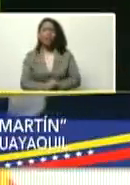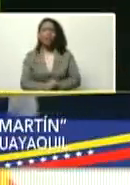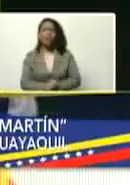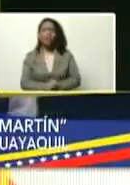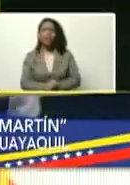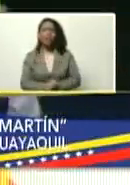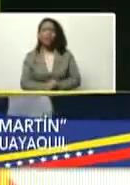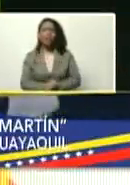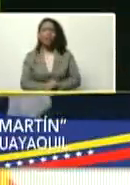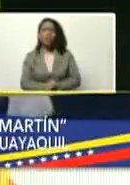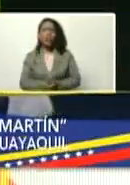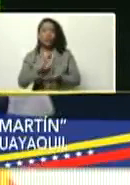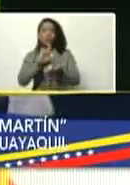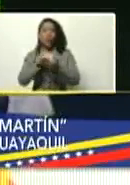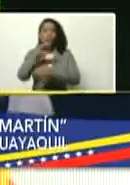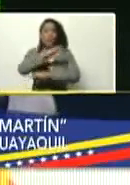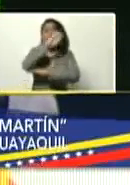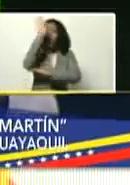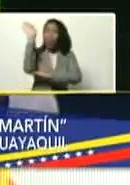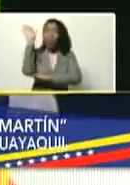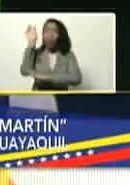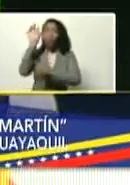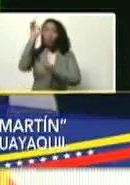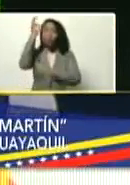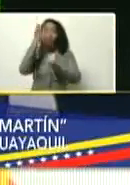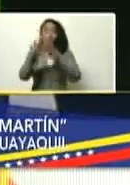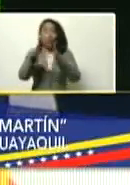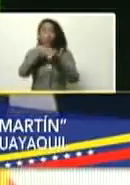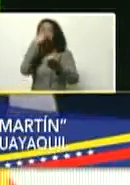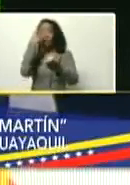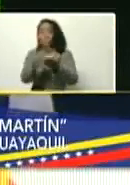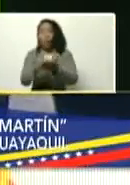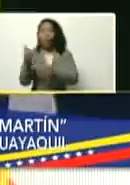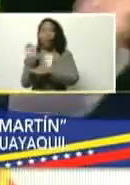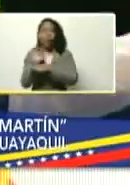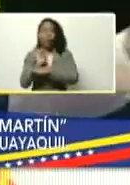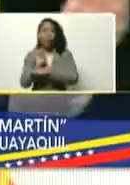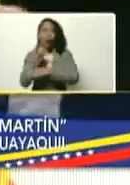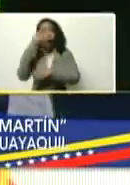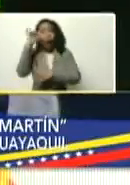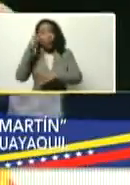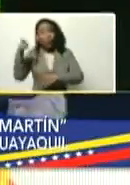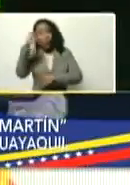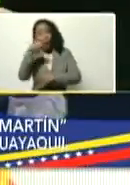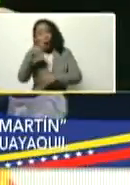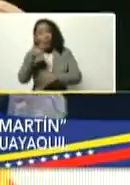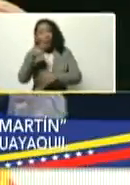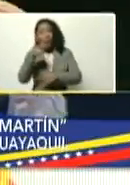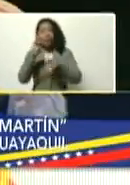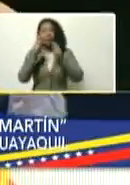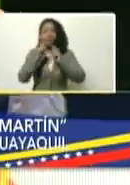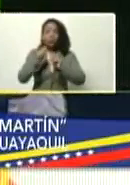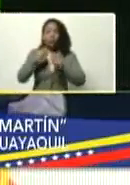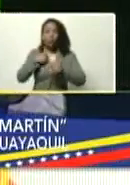que aparecieron del cielo y cayeron en Guayaquil, y hay que estudiar. Y en el libro trato de hacer,